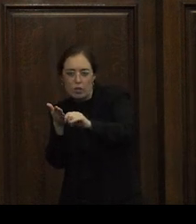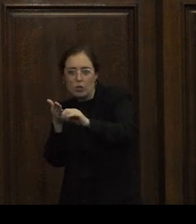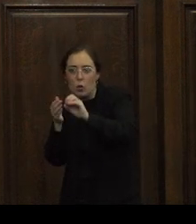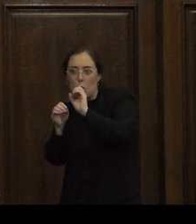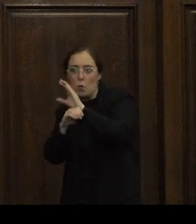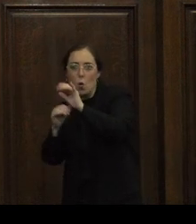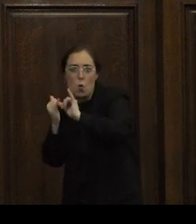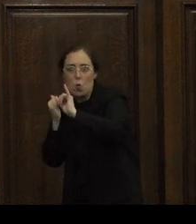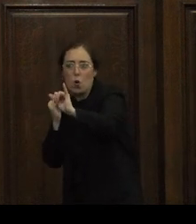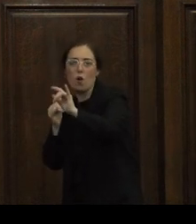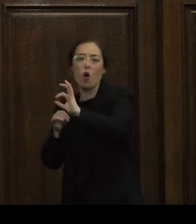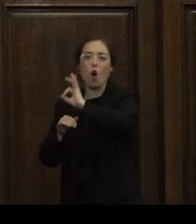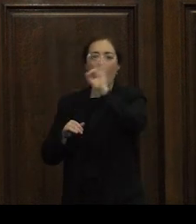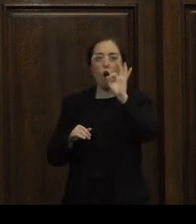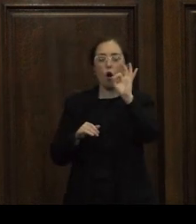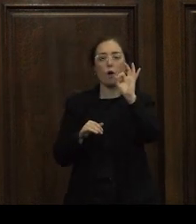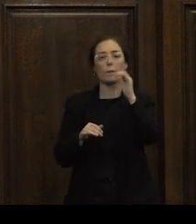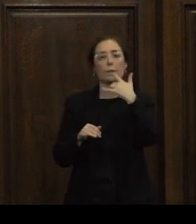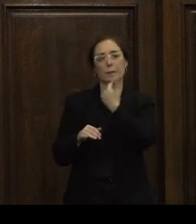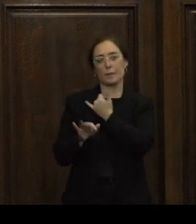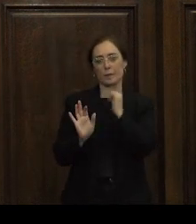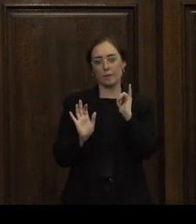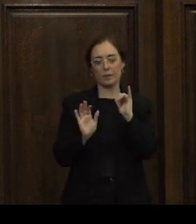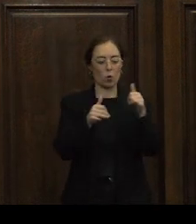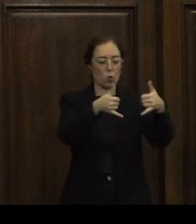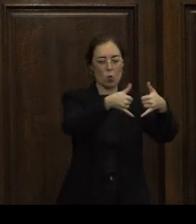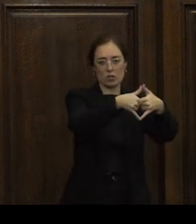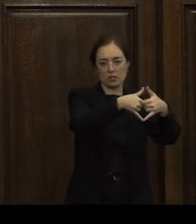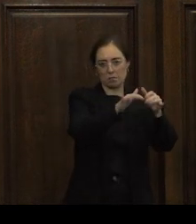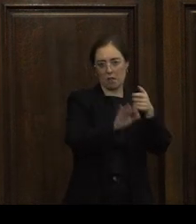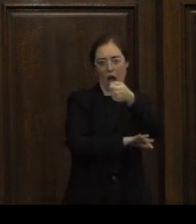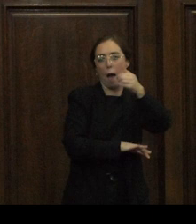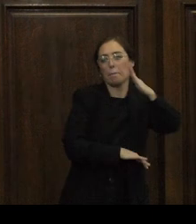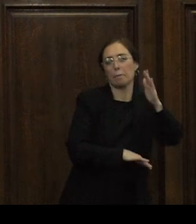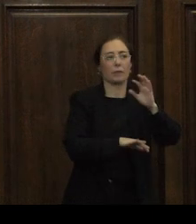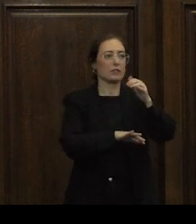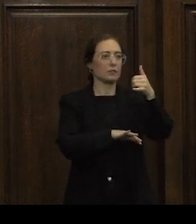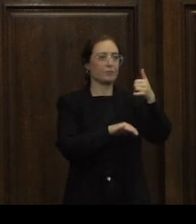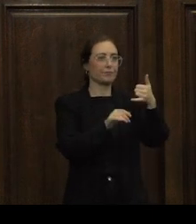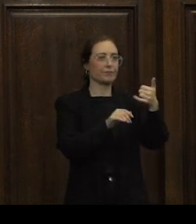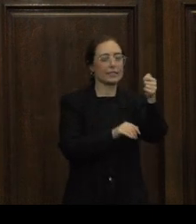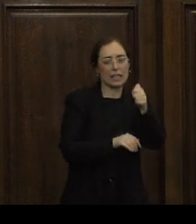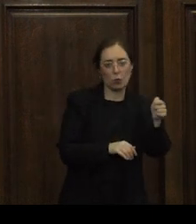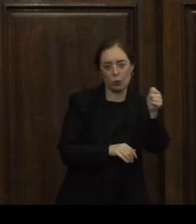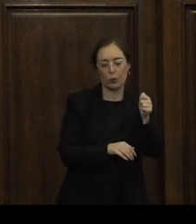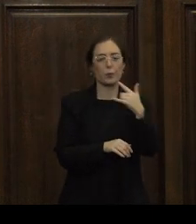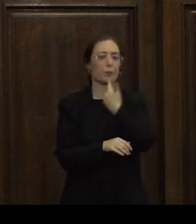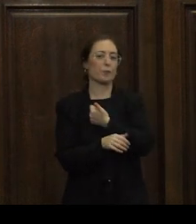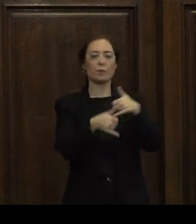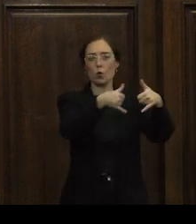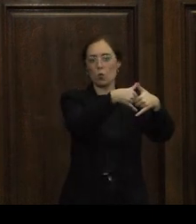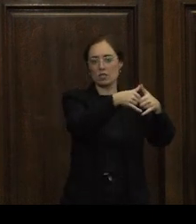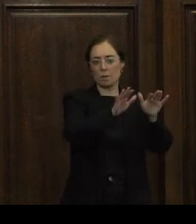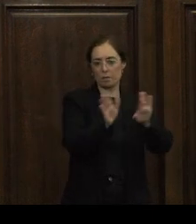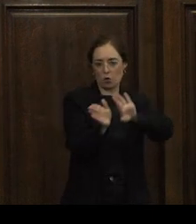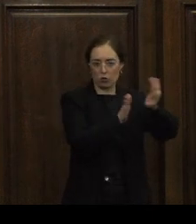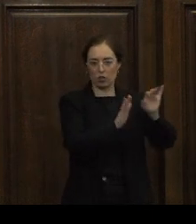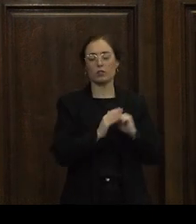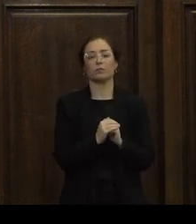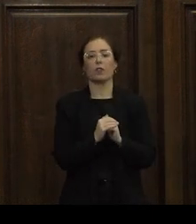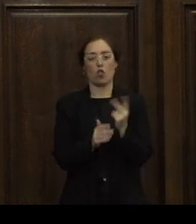lado, y los mensajes enviados por aplicaciones de celular, como por ejemplo el WhatsApp, por otro